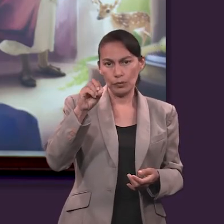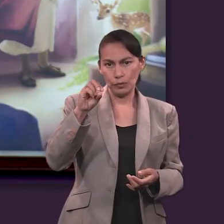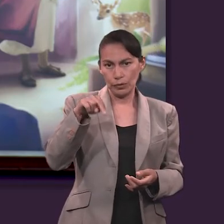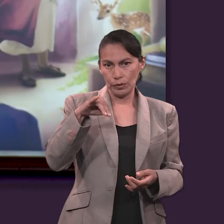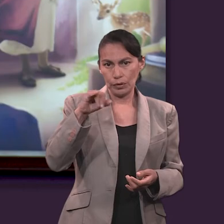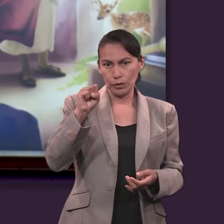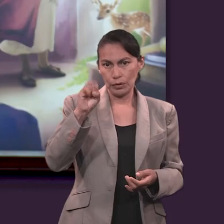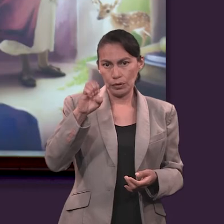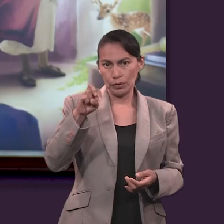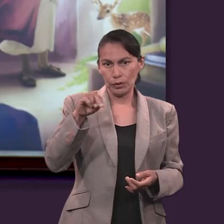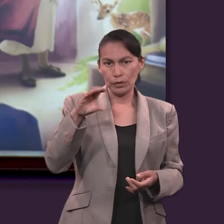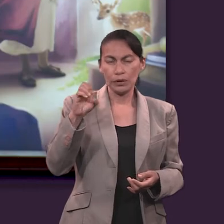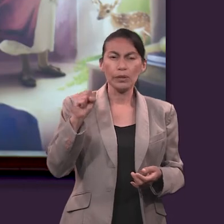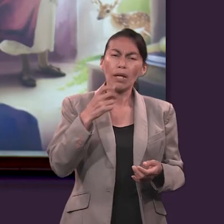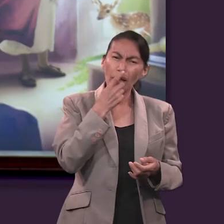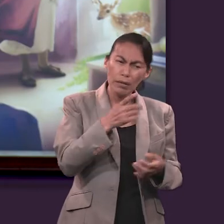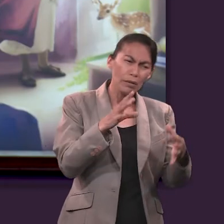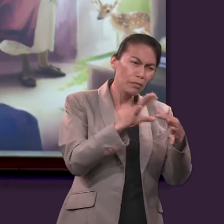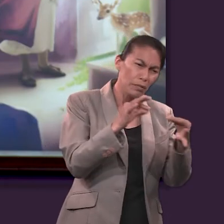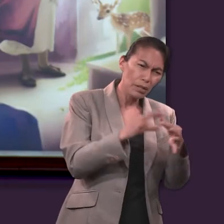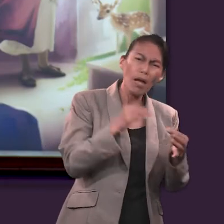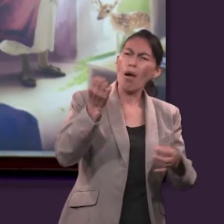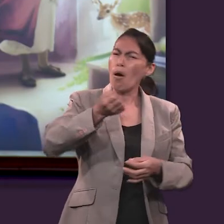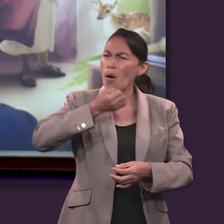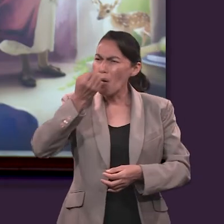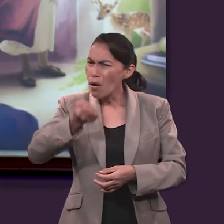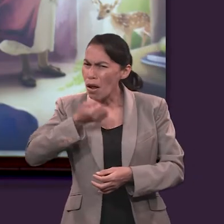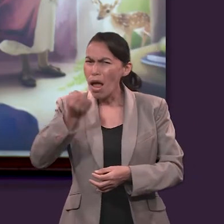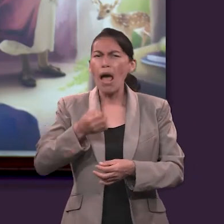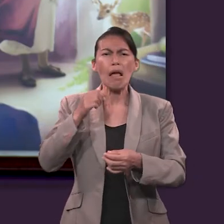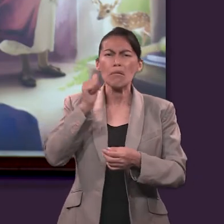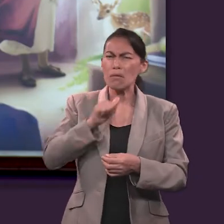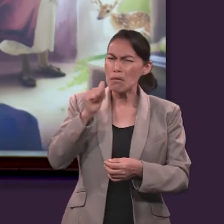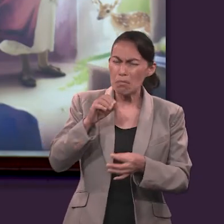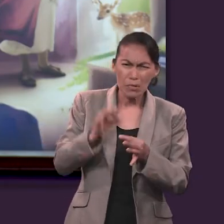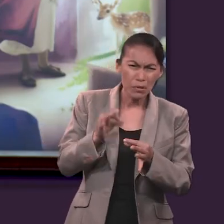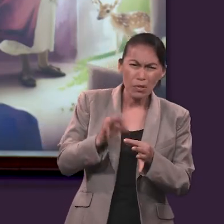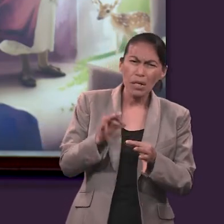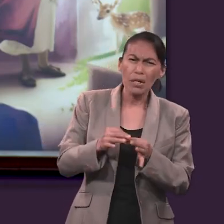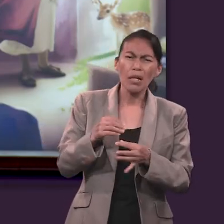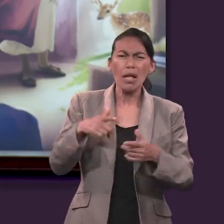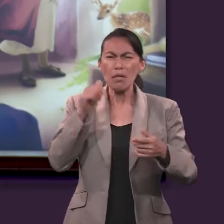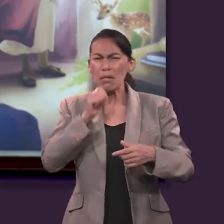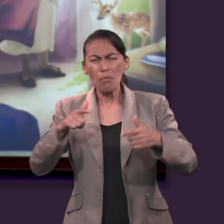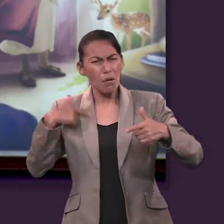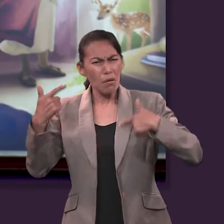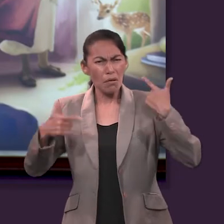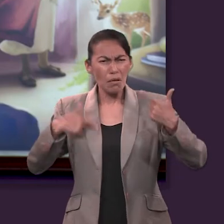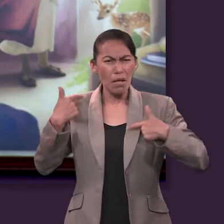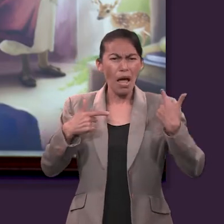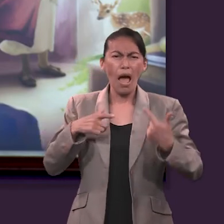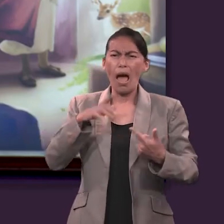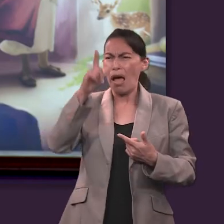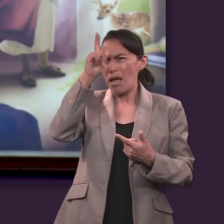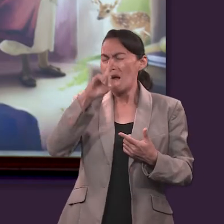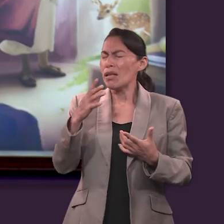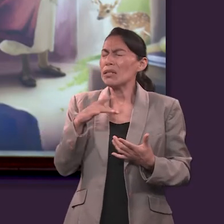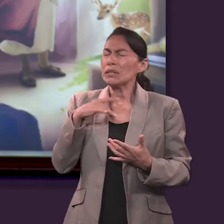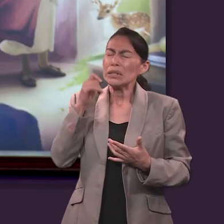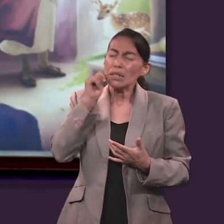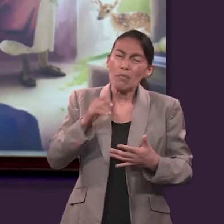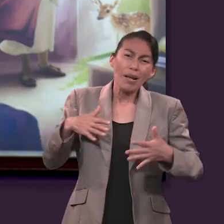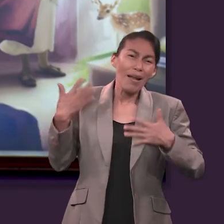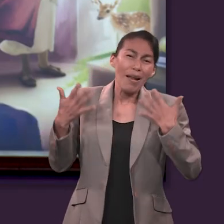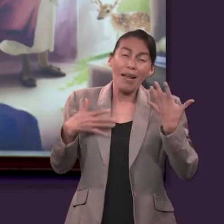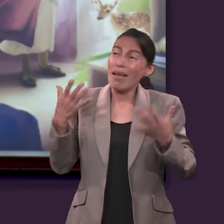esto. Orad sin cesar, estad siempre gozosos, dad gracias a Dios en todo, no apaguéis el espíritu. Con todas